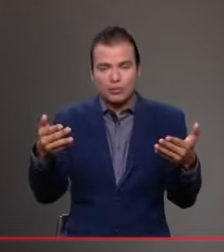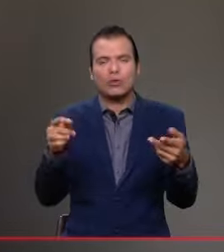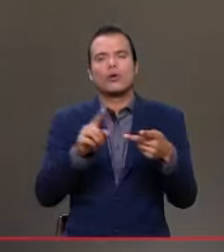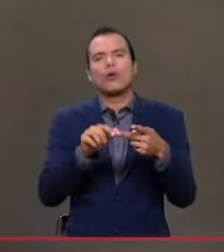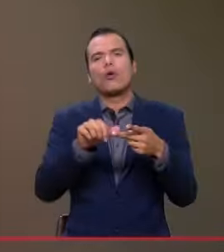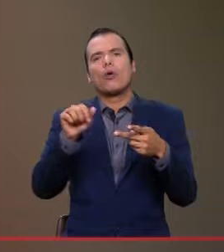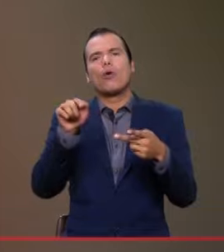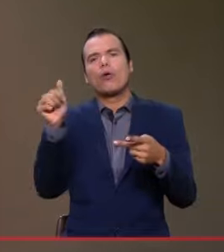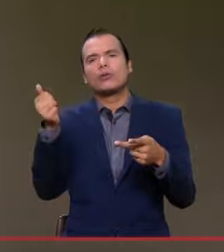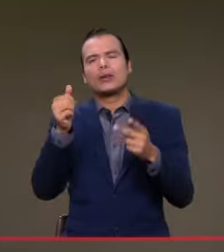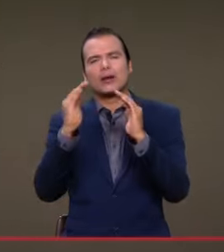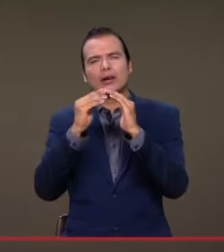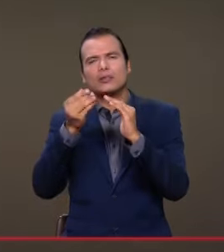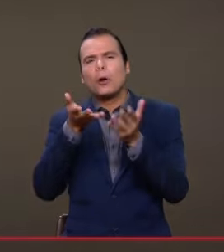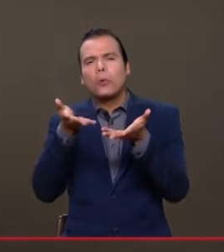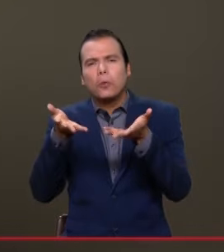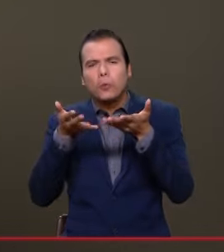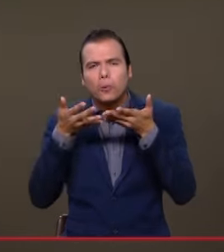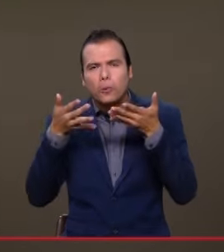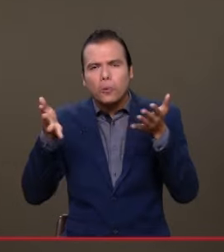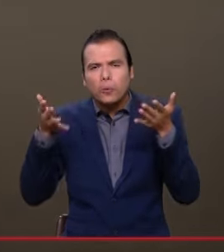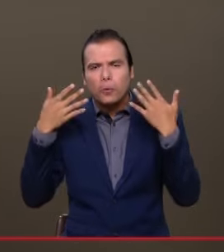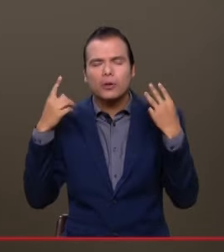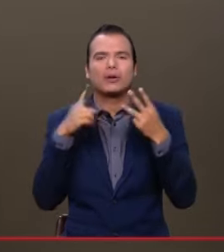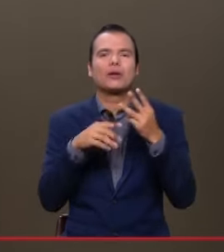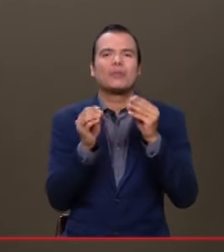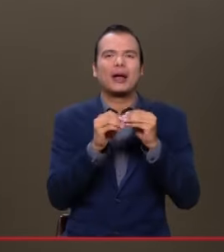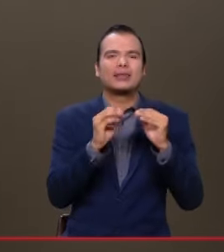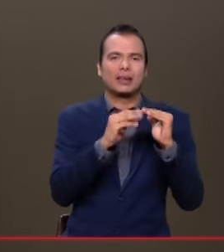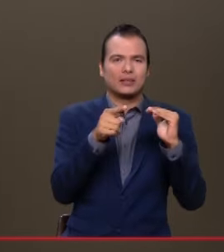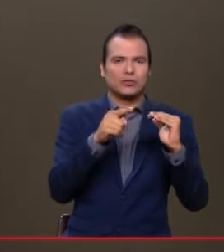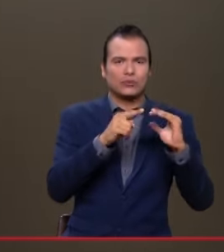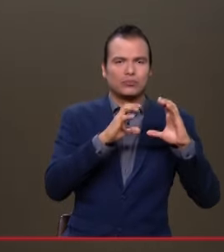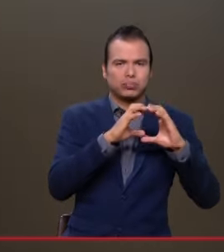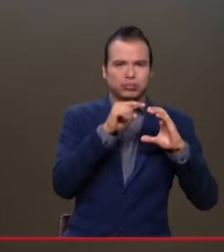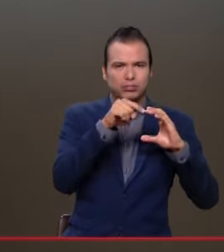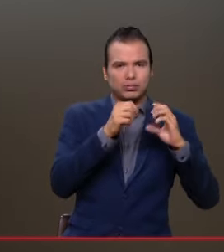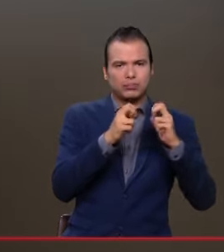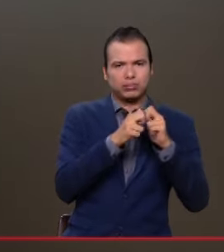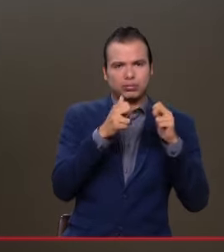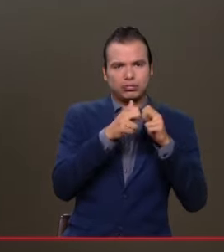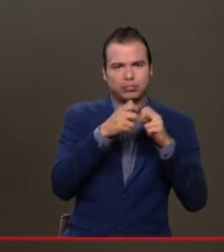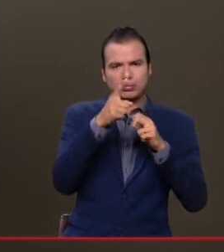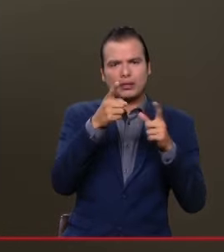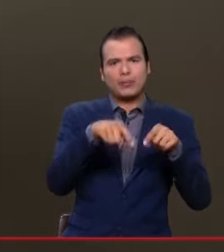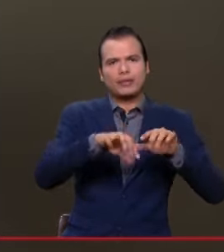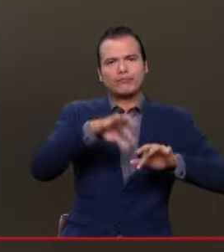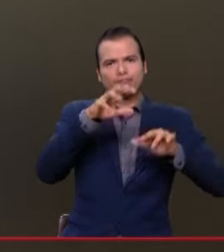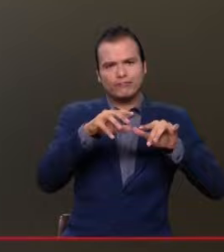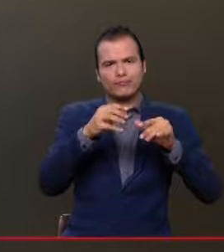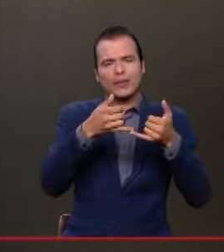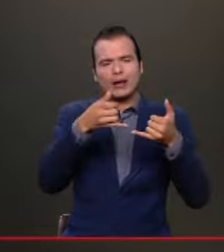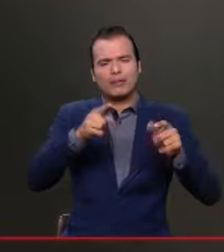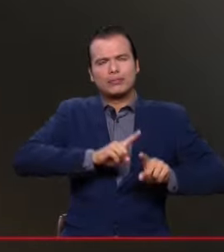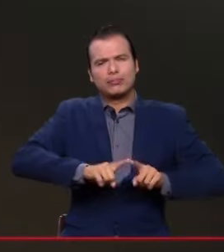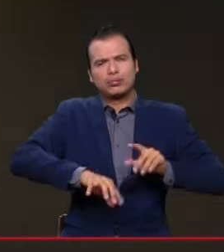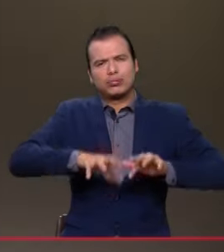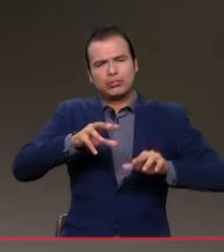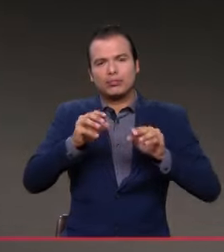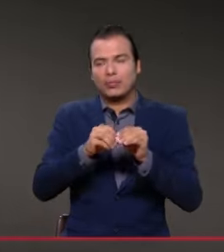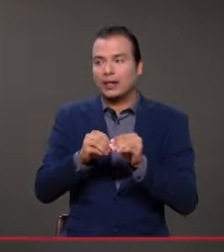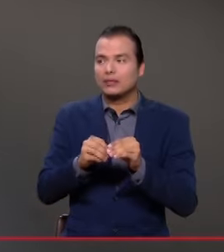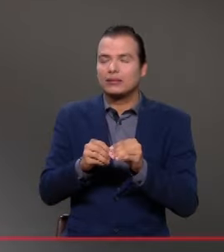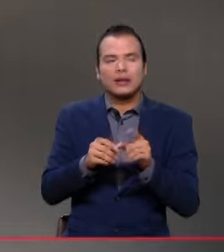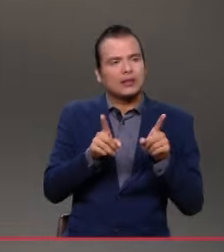medidores, cableado. También mencionaban ustedes algo con la disposición de basuras. Total, mire que incluso en este parque hemos hecho un